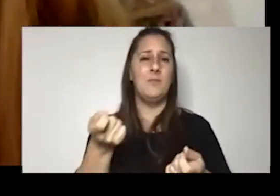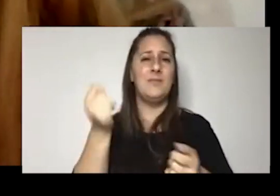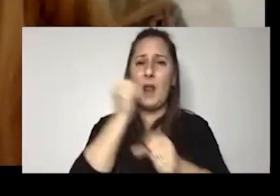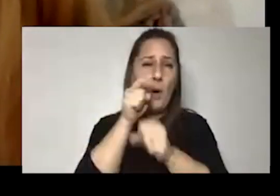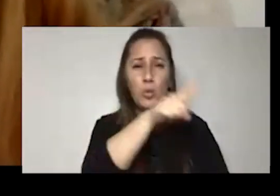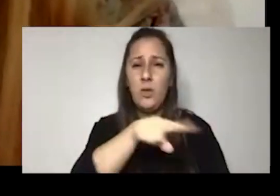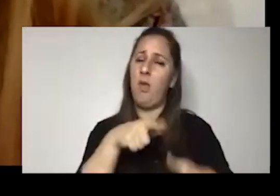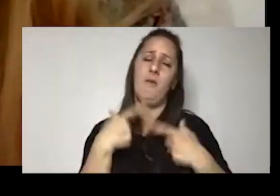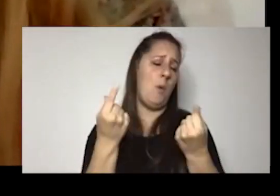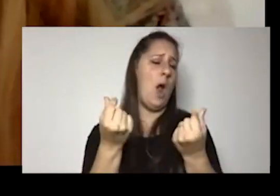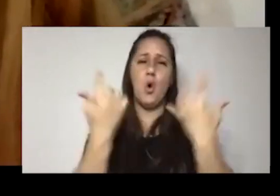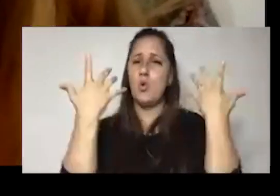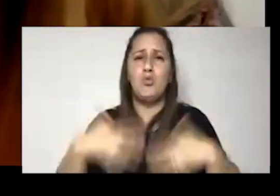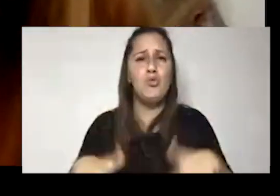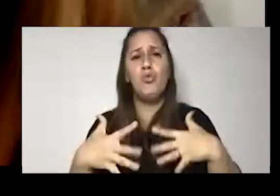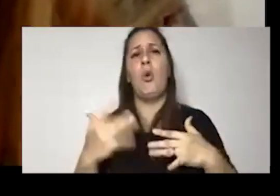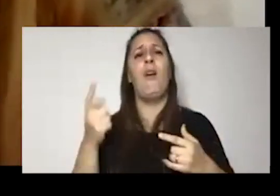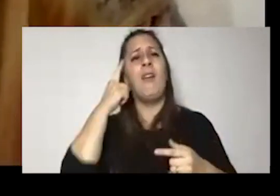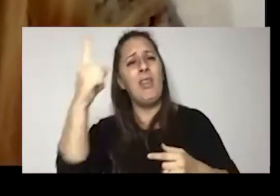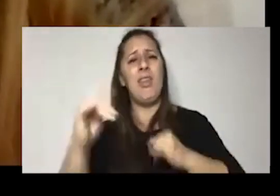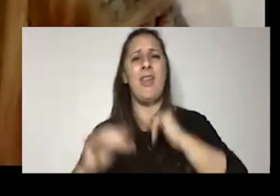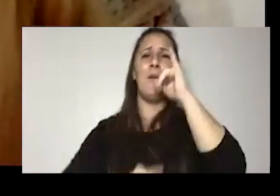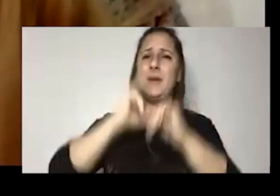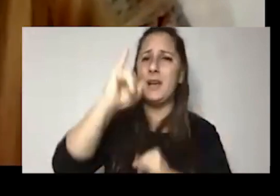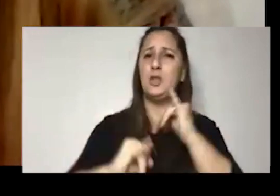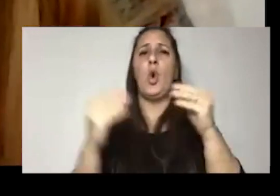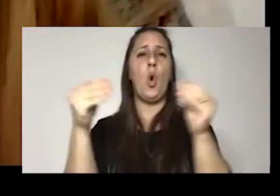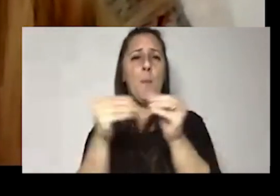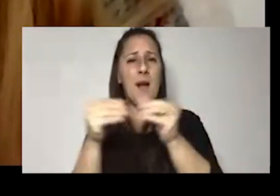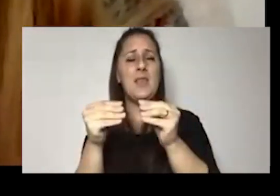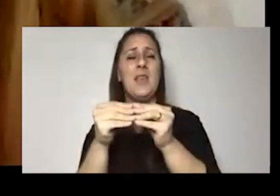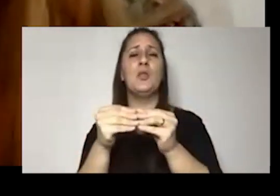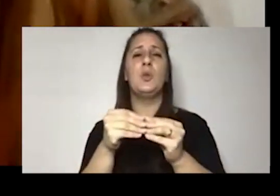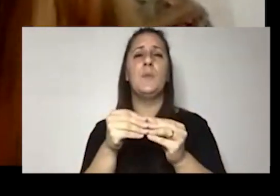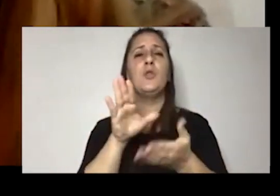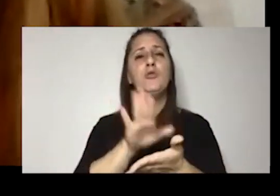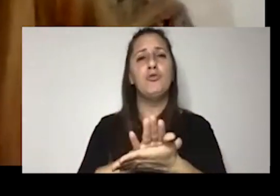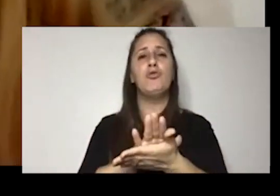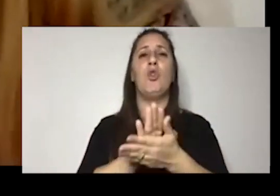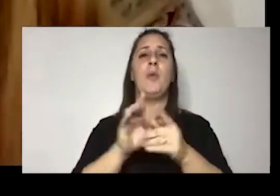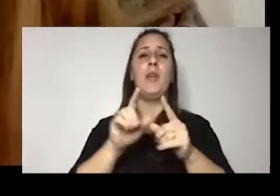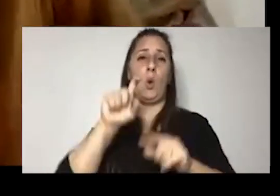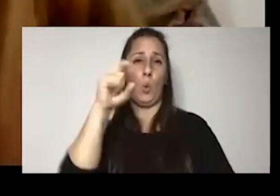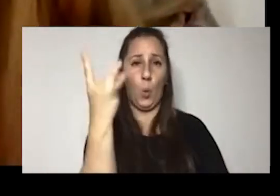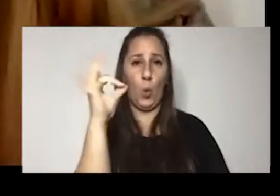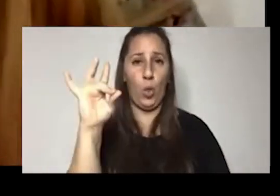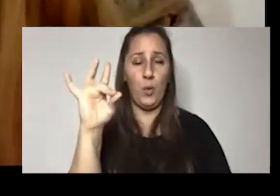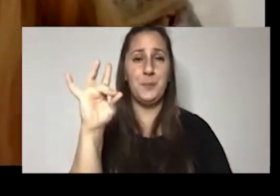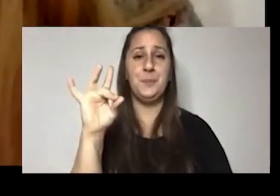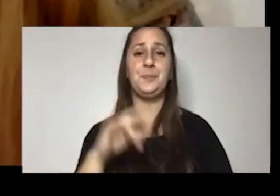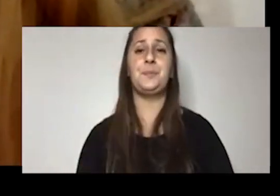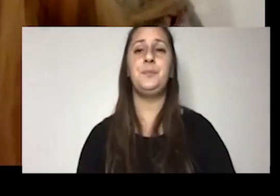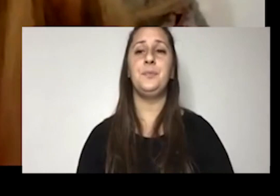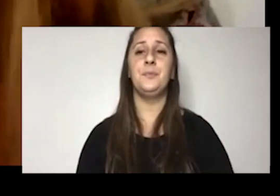han aportado a nuestros compañeros sobre el Certificado Único de Discapacidad. Bueno, quiero